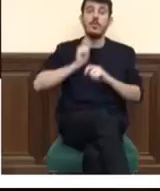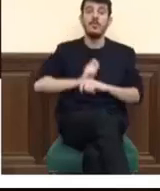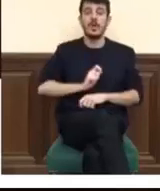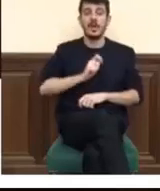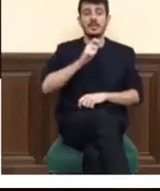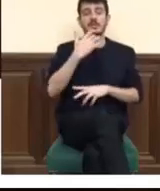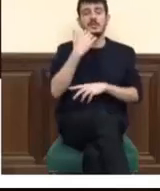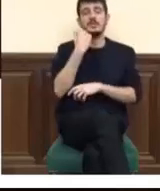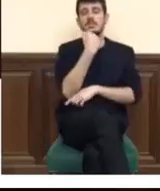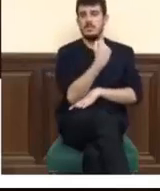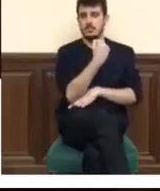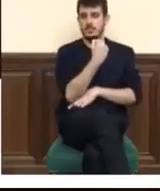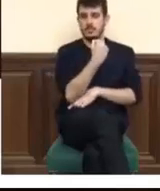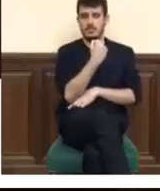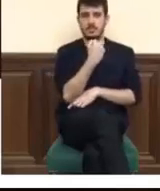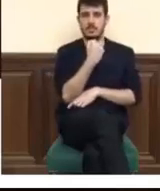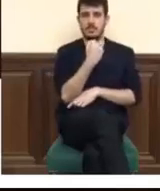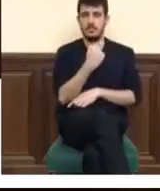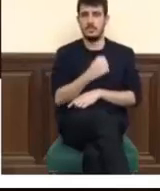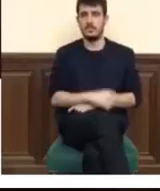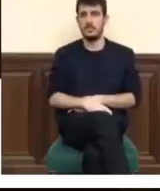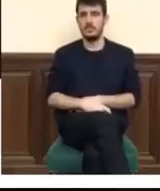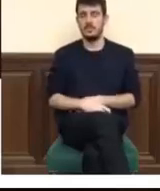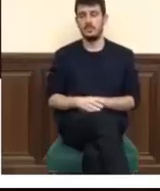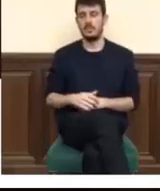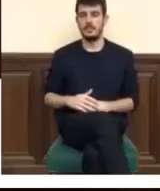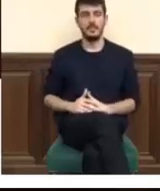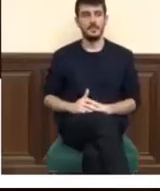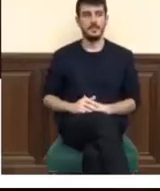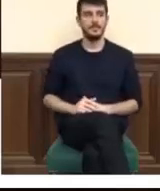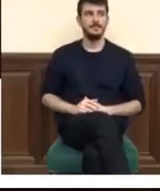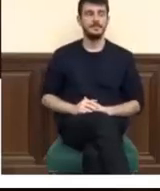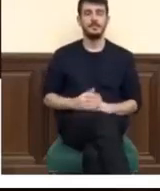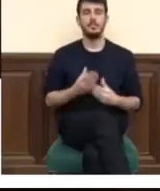los que están sosteniendo la sanidad pública. Muchas gracias.